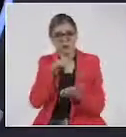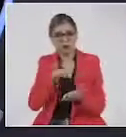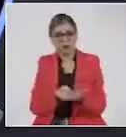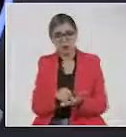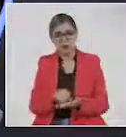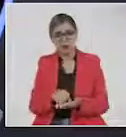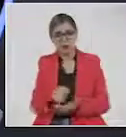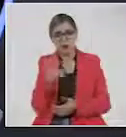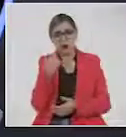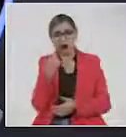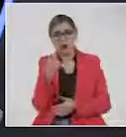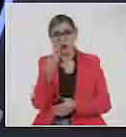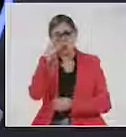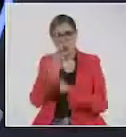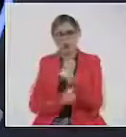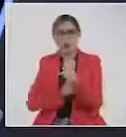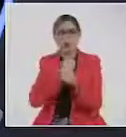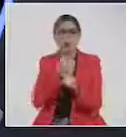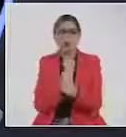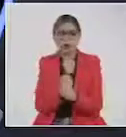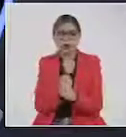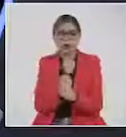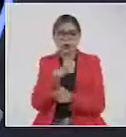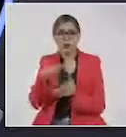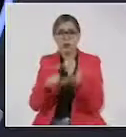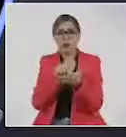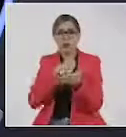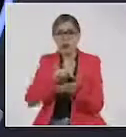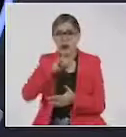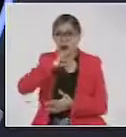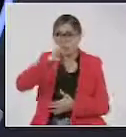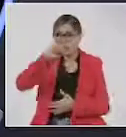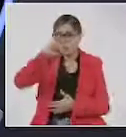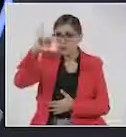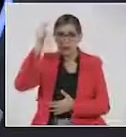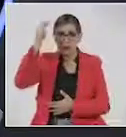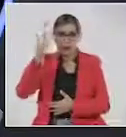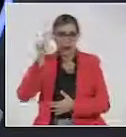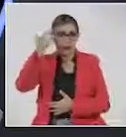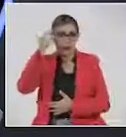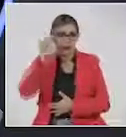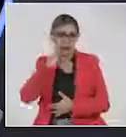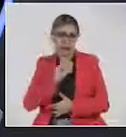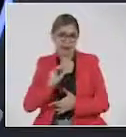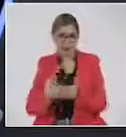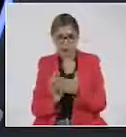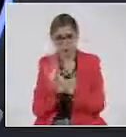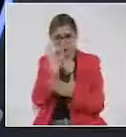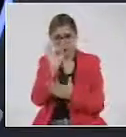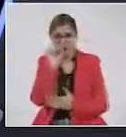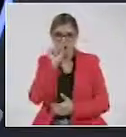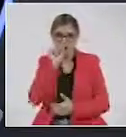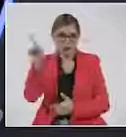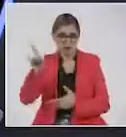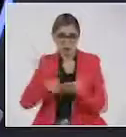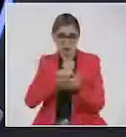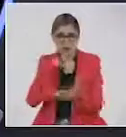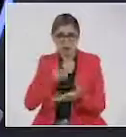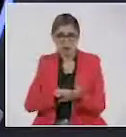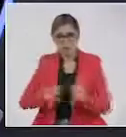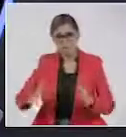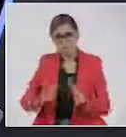ellos cada año lo realizan en un lugar que se llama el Cerro de la Reina, en Tonalá, sí, que es un lugar muy emblemático sobre esa batalla que hubo entre